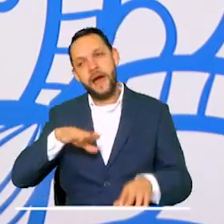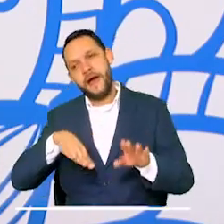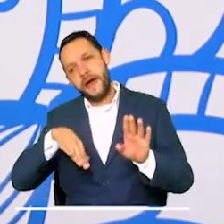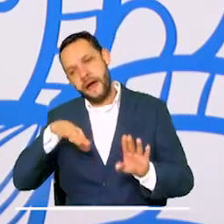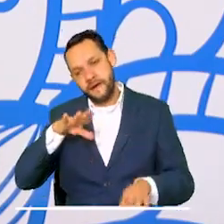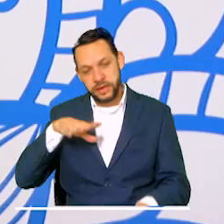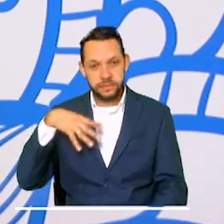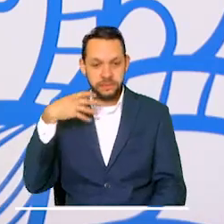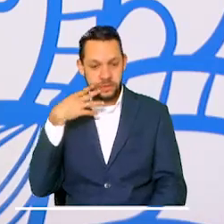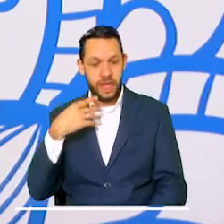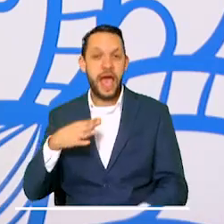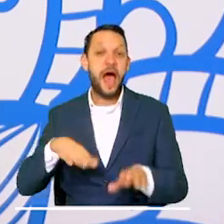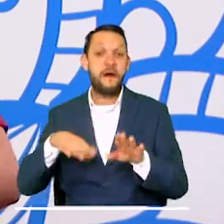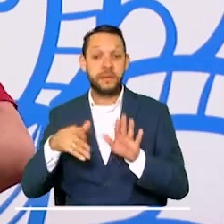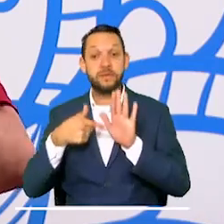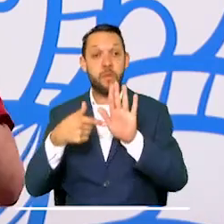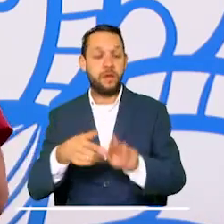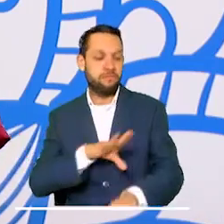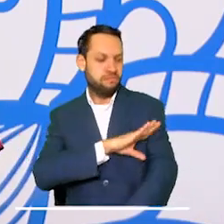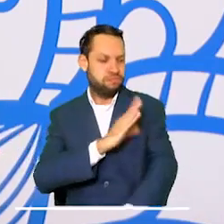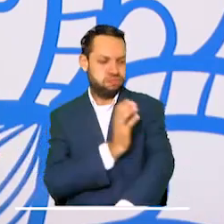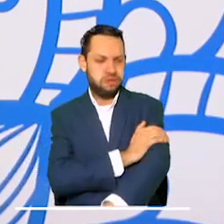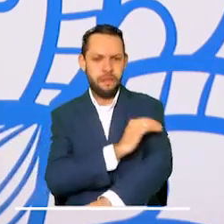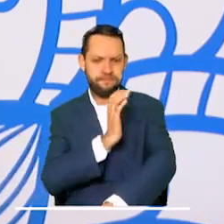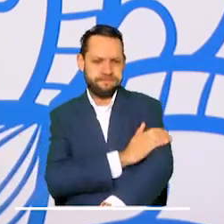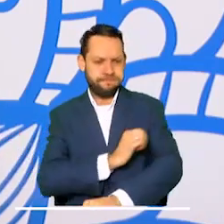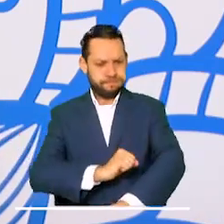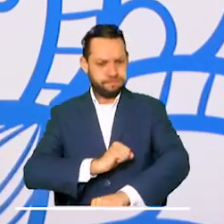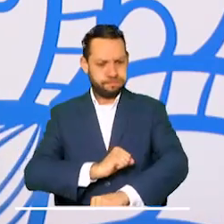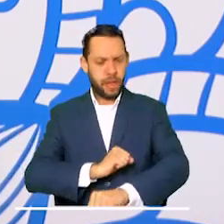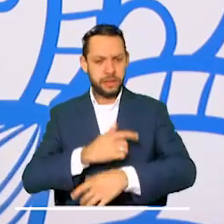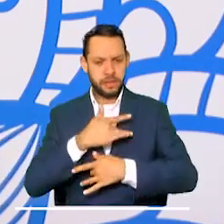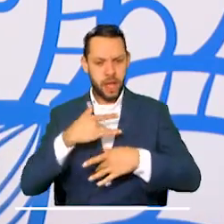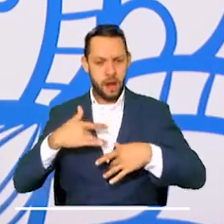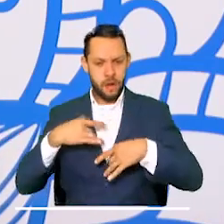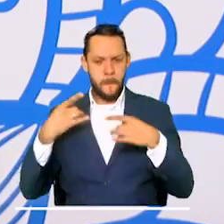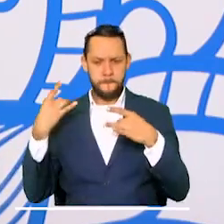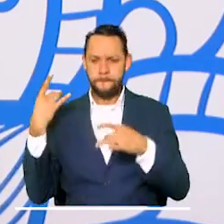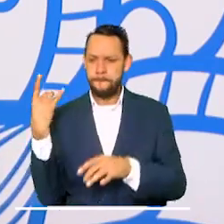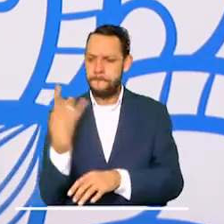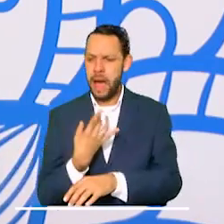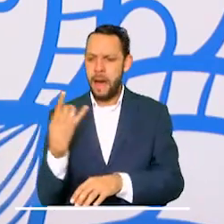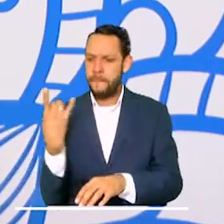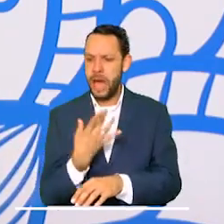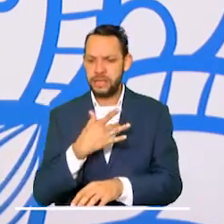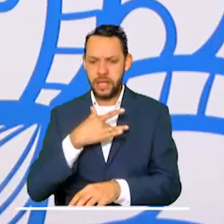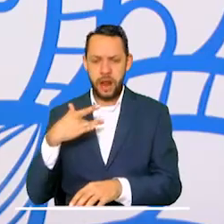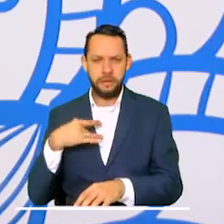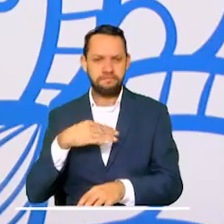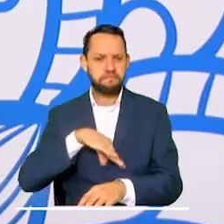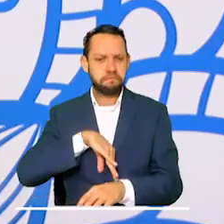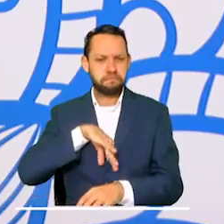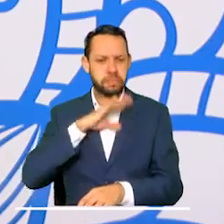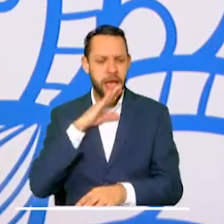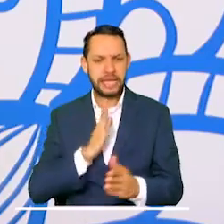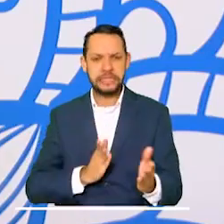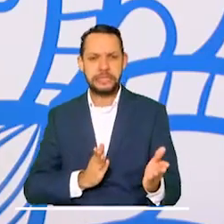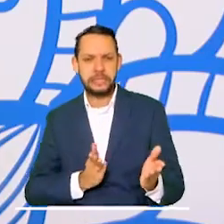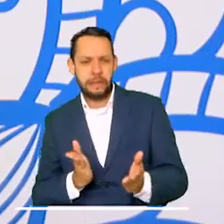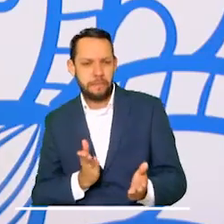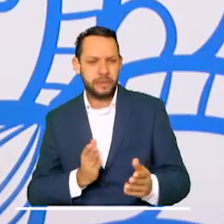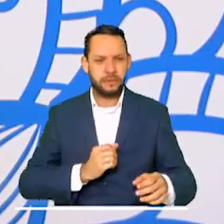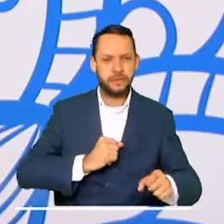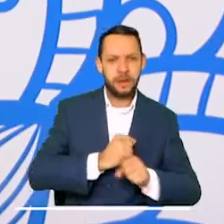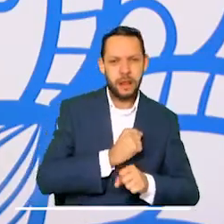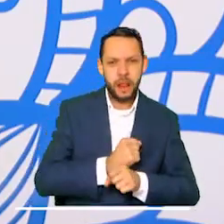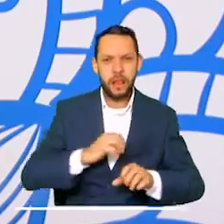vendemos como estas personas que somos, mejor dicho, súper fuertes, que siempre estamos en servicio, que siempre estamos